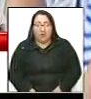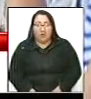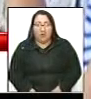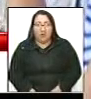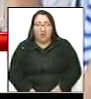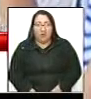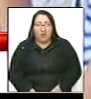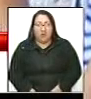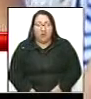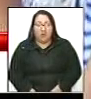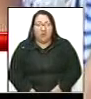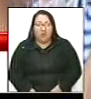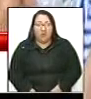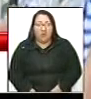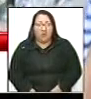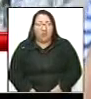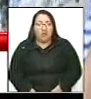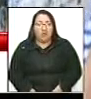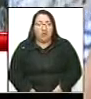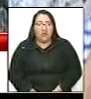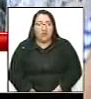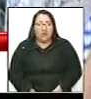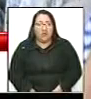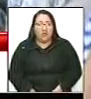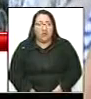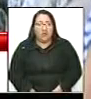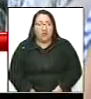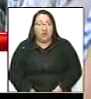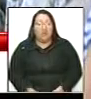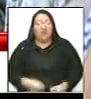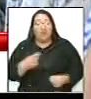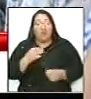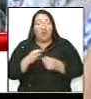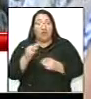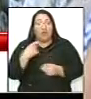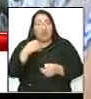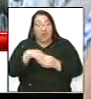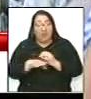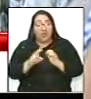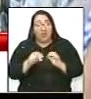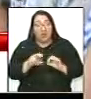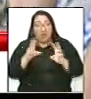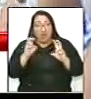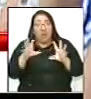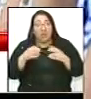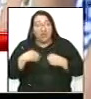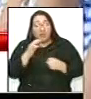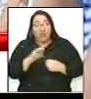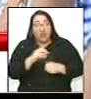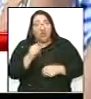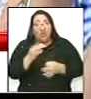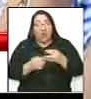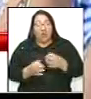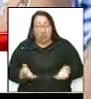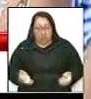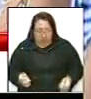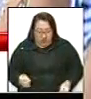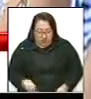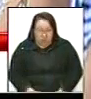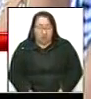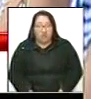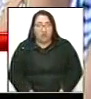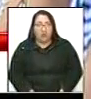yendo a temas que pueden ser, incluso dentro de los requisitos de admisibilidad, no de competencia del